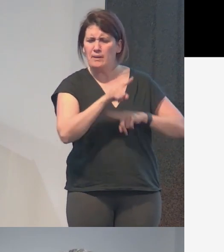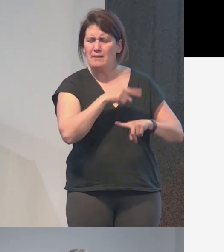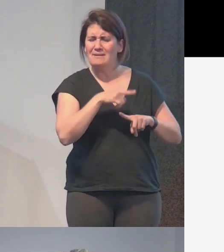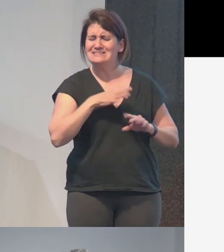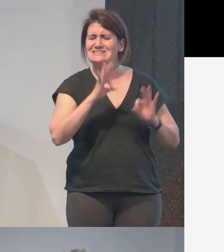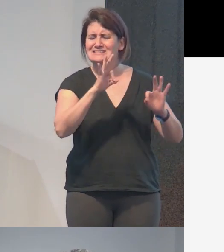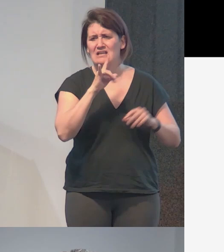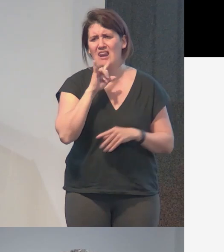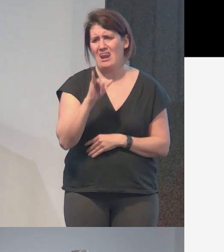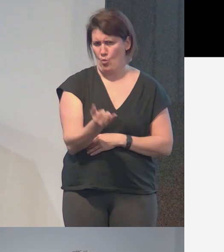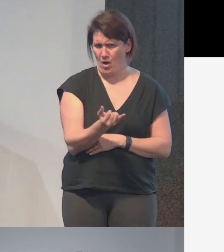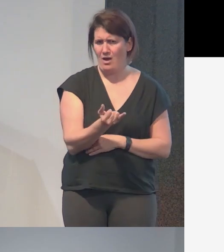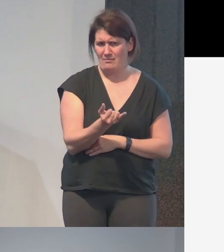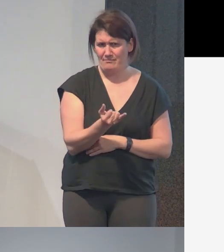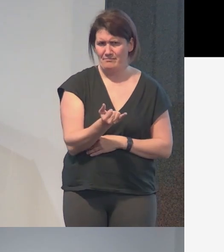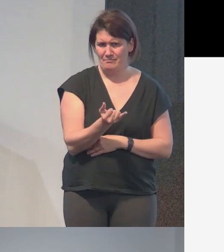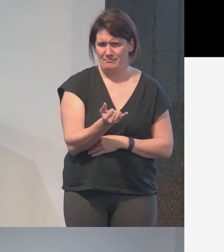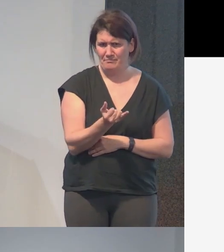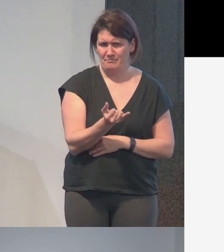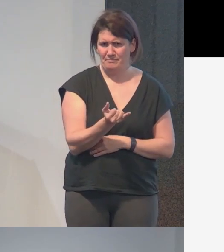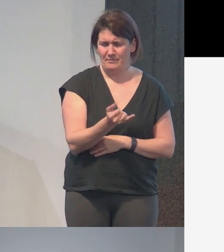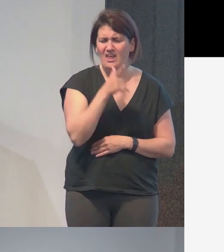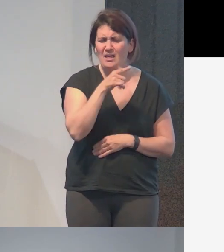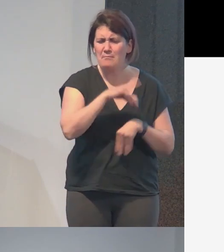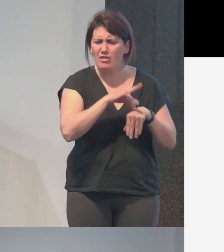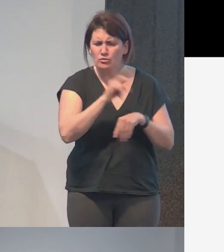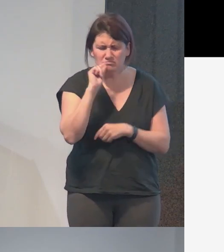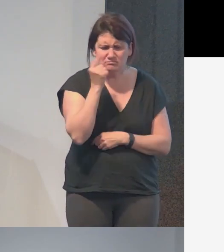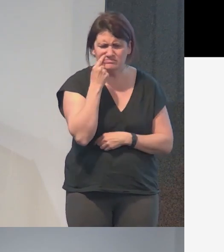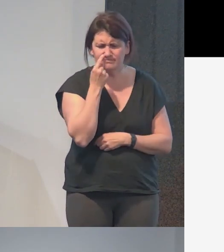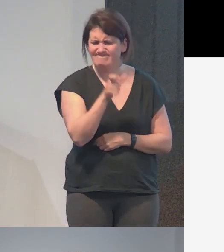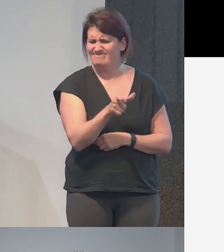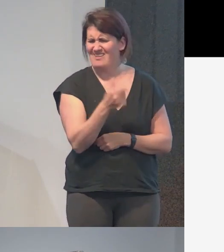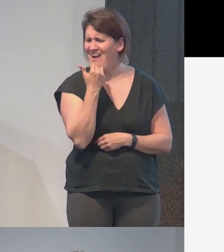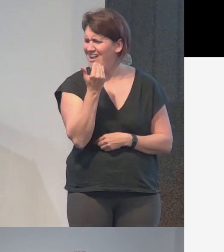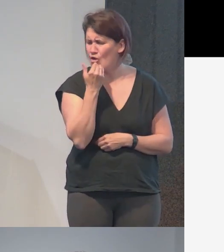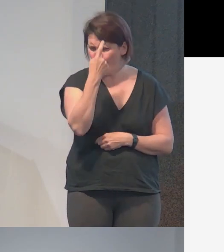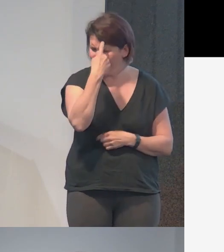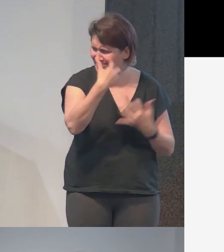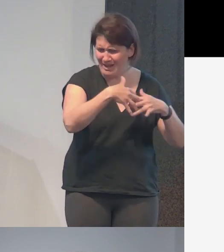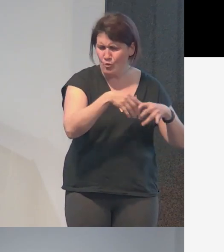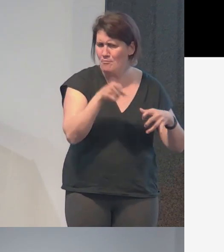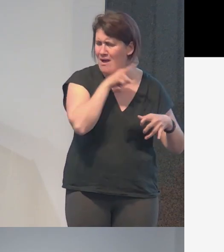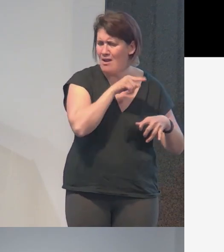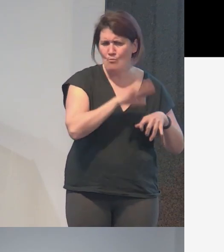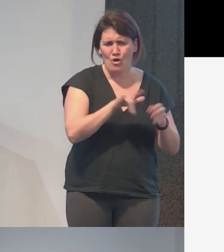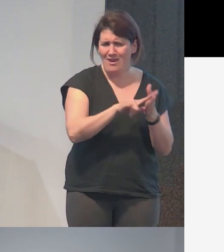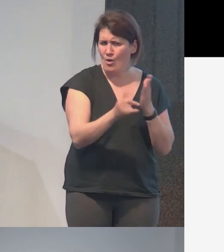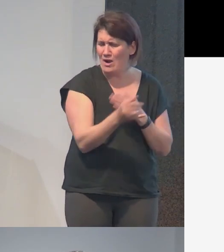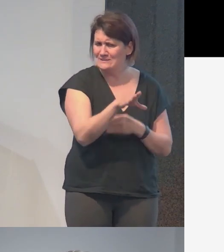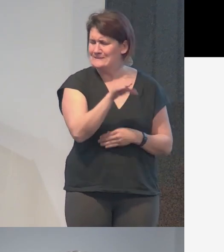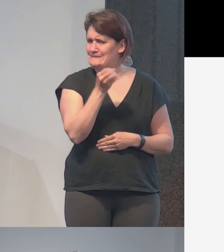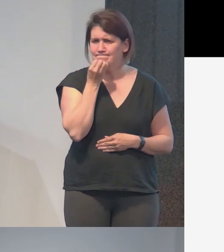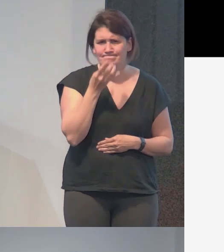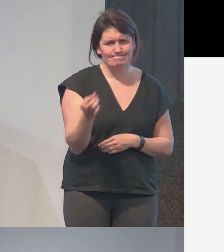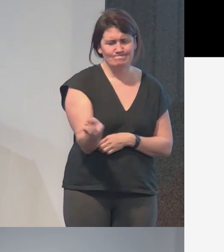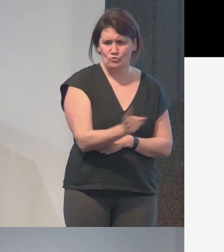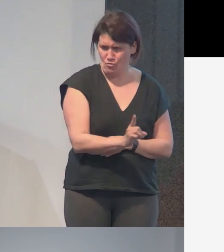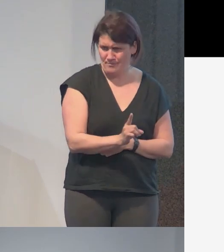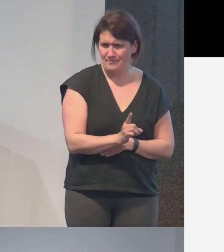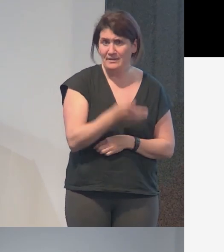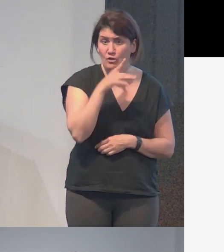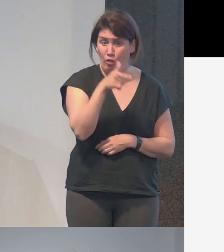específicos con el lenguaje. Y los médicos se dieron cuenta que algo les pasaba en el cerebro. En